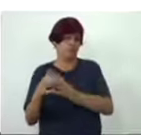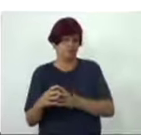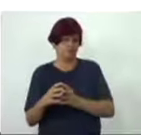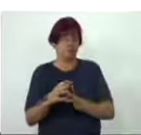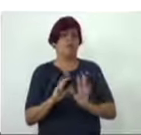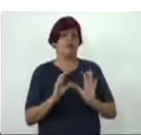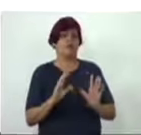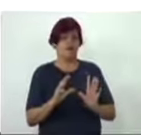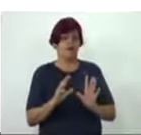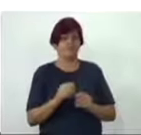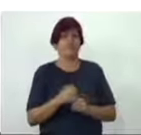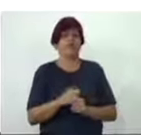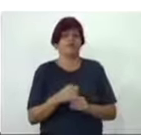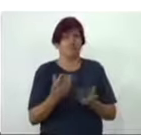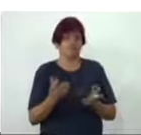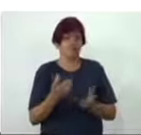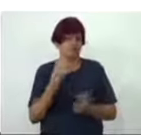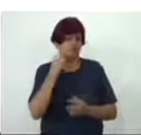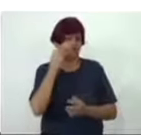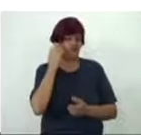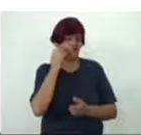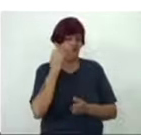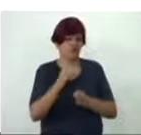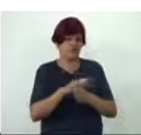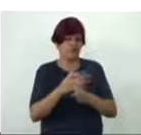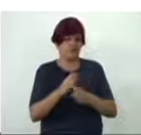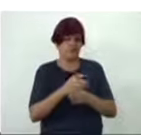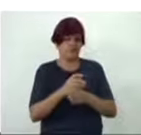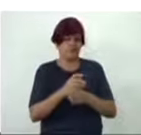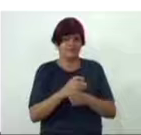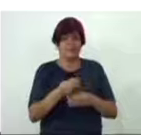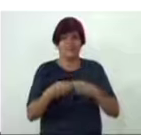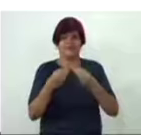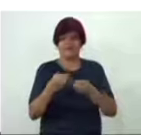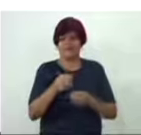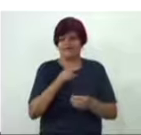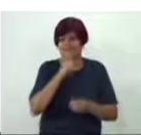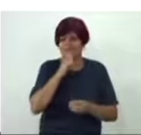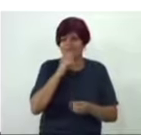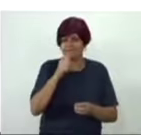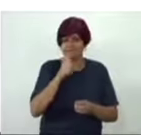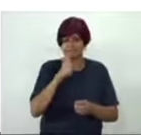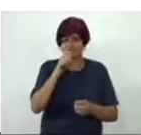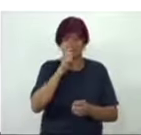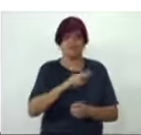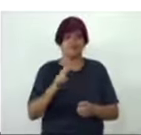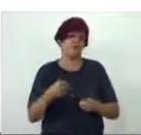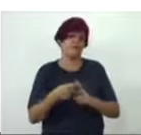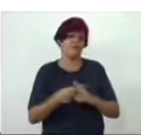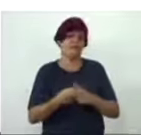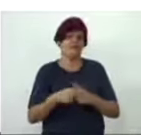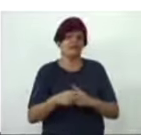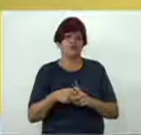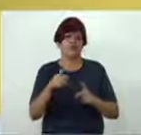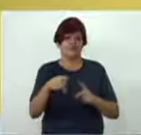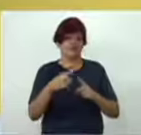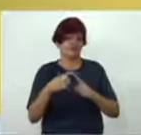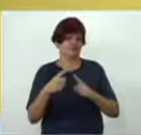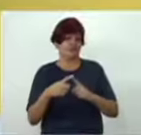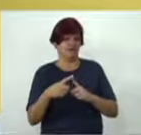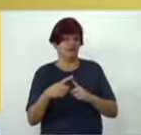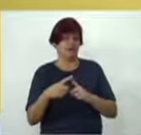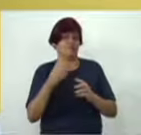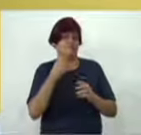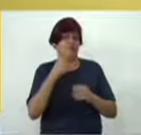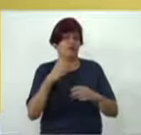los colores contrastantes le da un menor grado de dificultad al niño para resolver la tarea. Puede ya entonces que en las